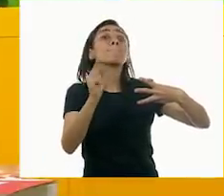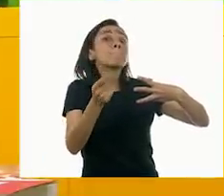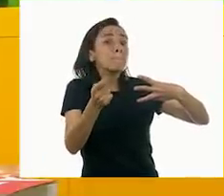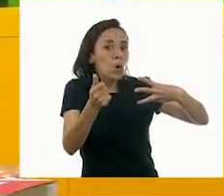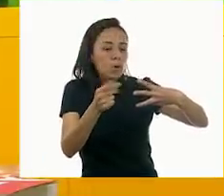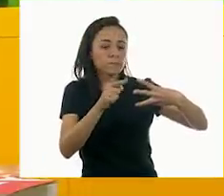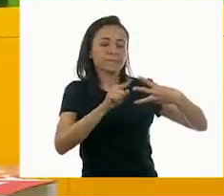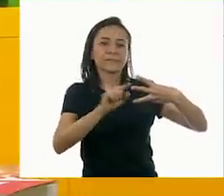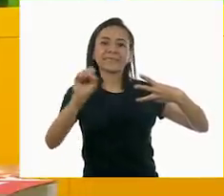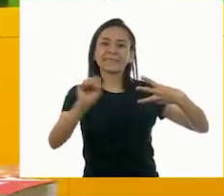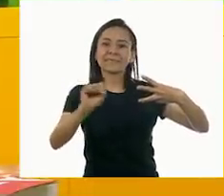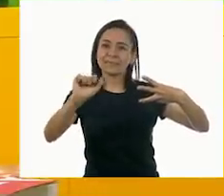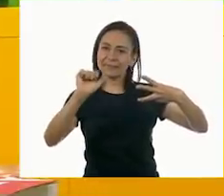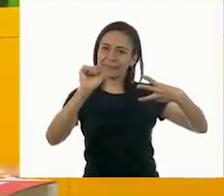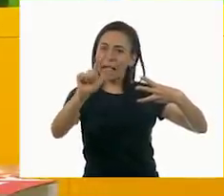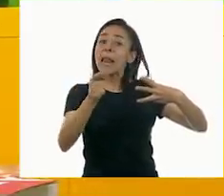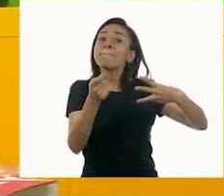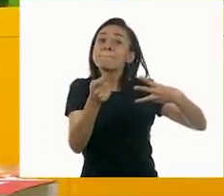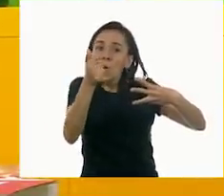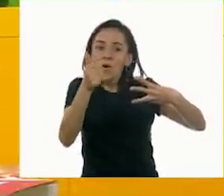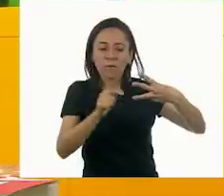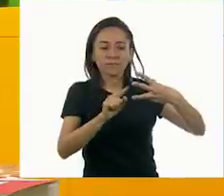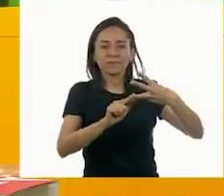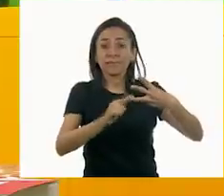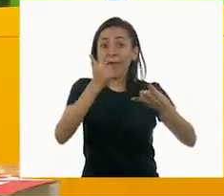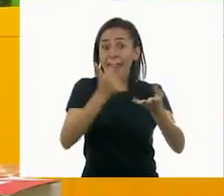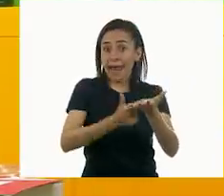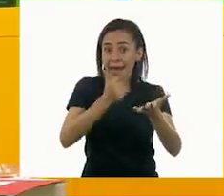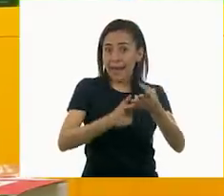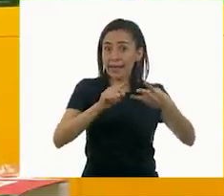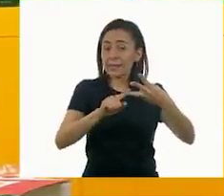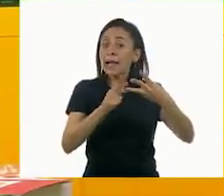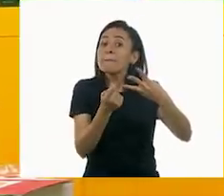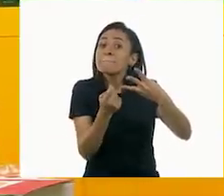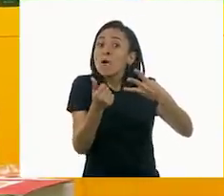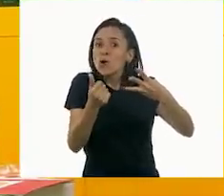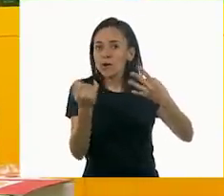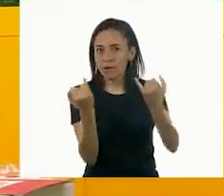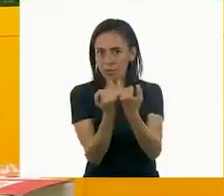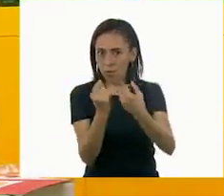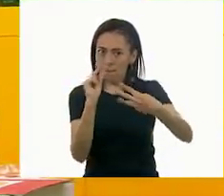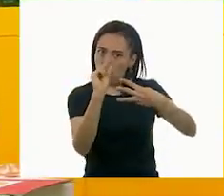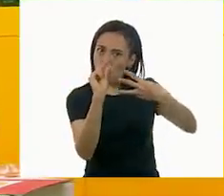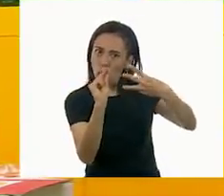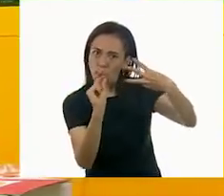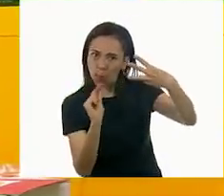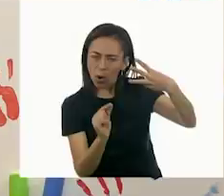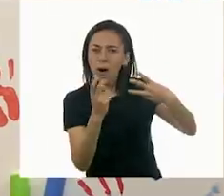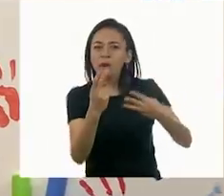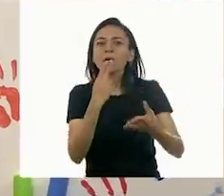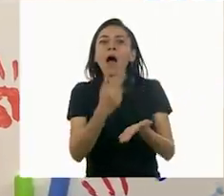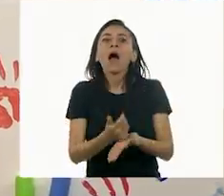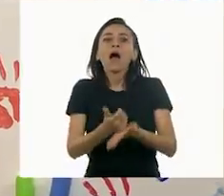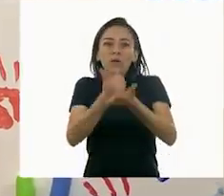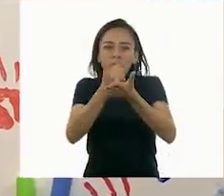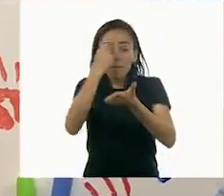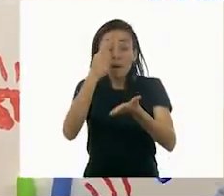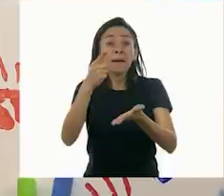y poca grasa. Esto ayudará a que todos los integrantes de nuestra familia llevemos una